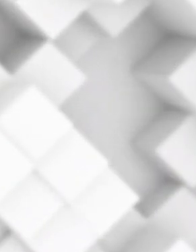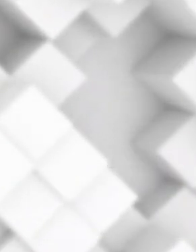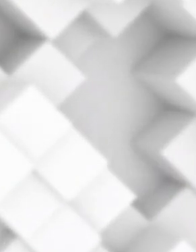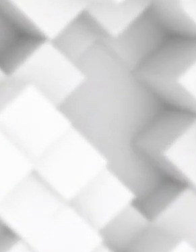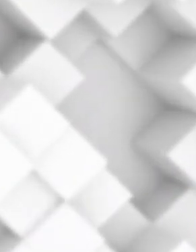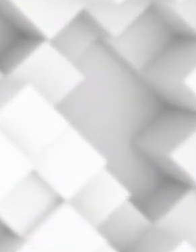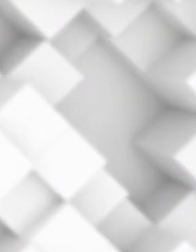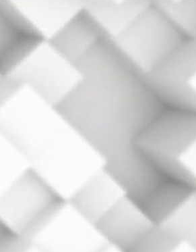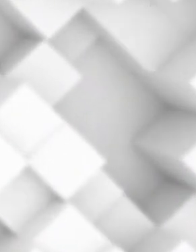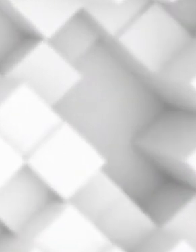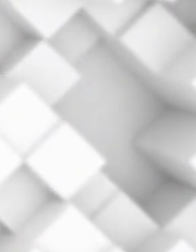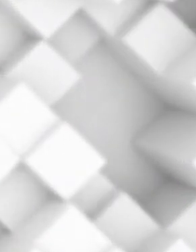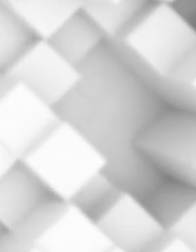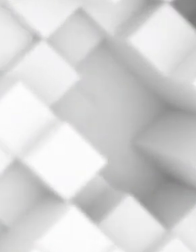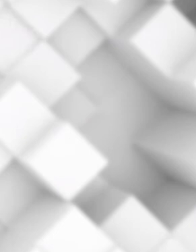¡Gracias!